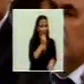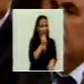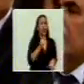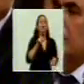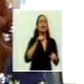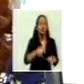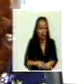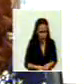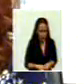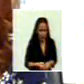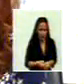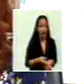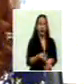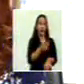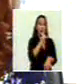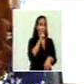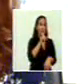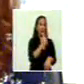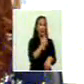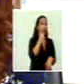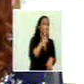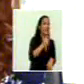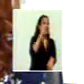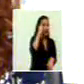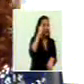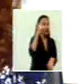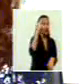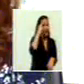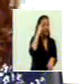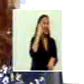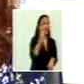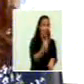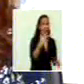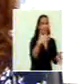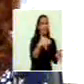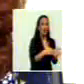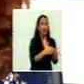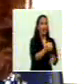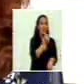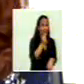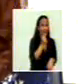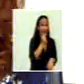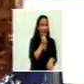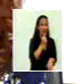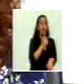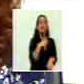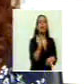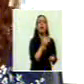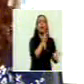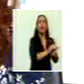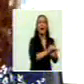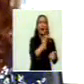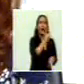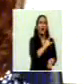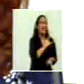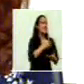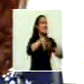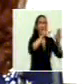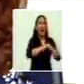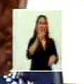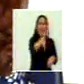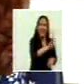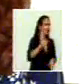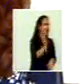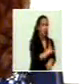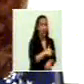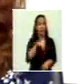en el año 2001 1.992 millones de pesos era para todas las universidades. Hoy, en